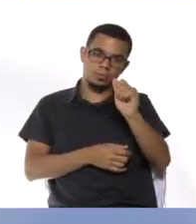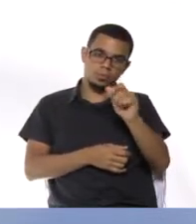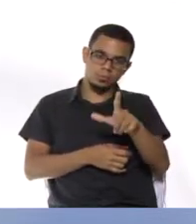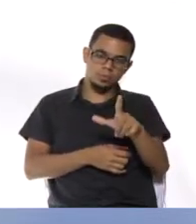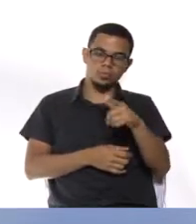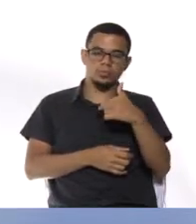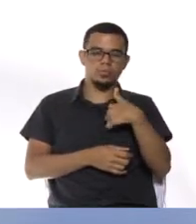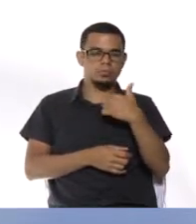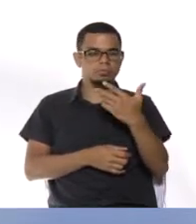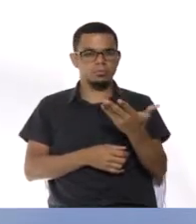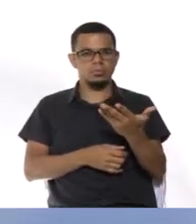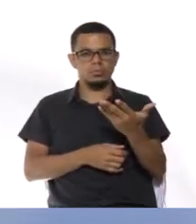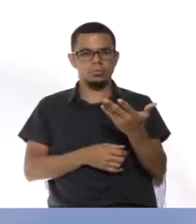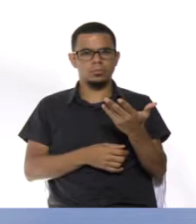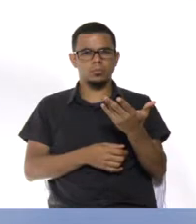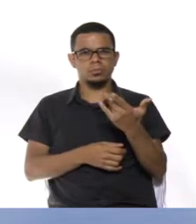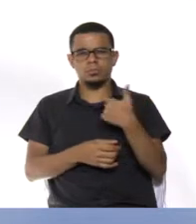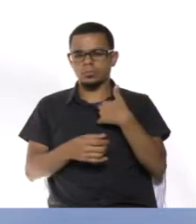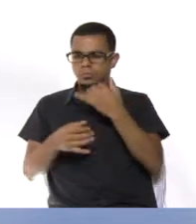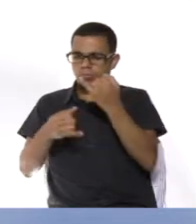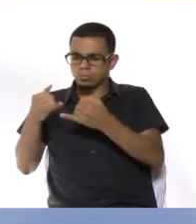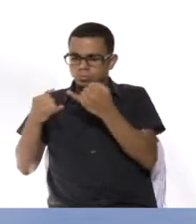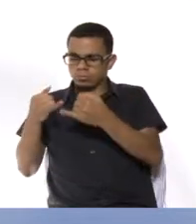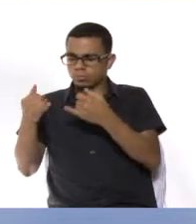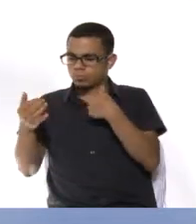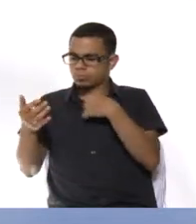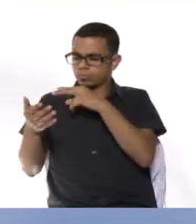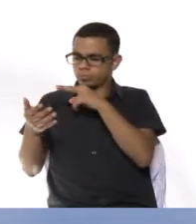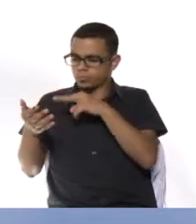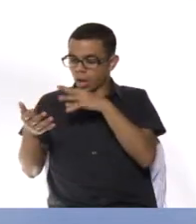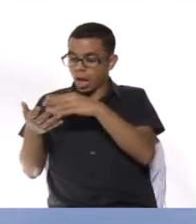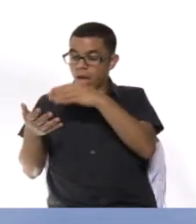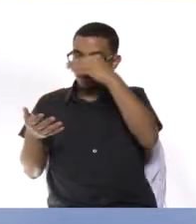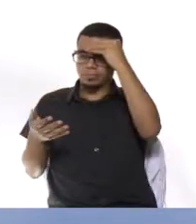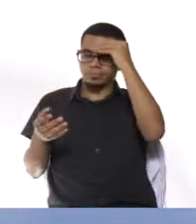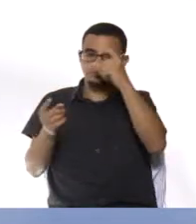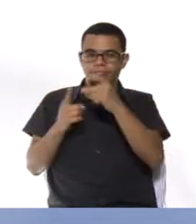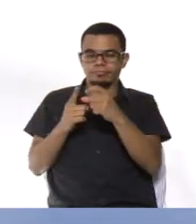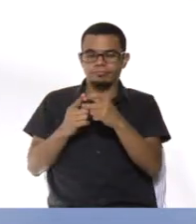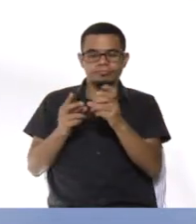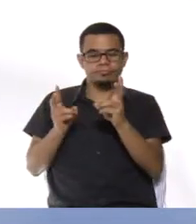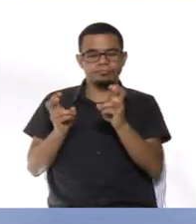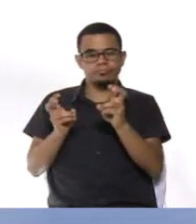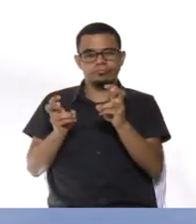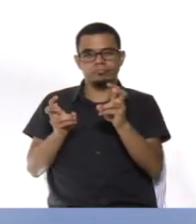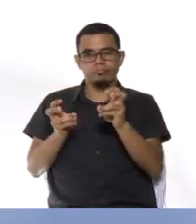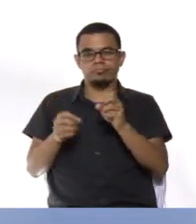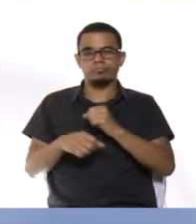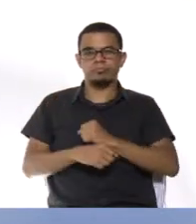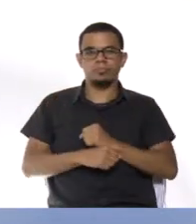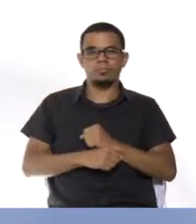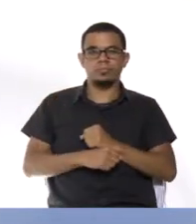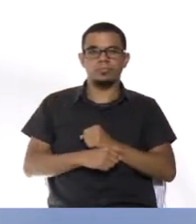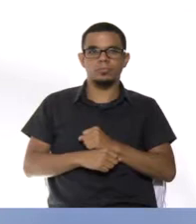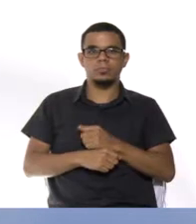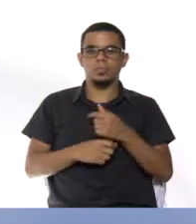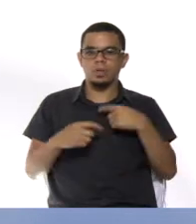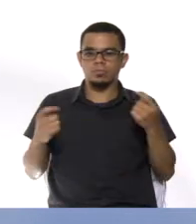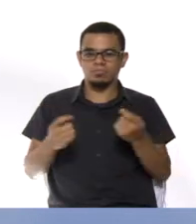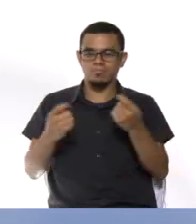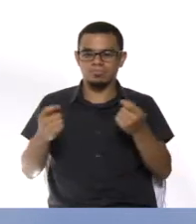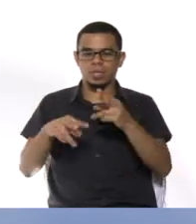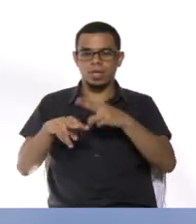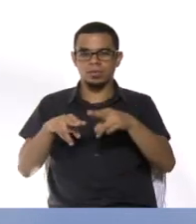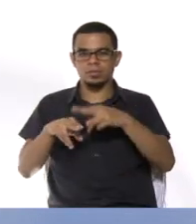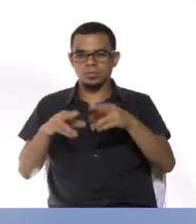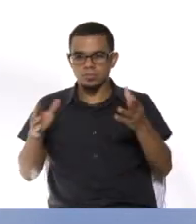Si tenemos la finalidad de los textos, al final es también enriquecer el vocabulario, ser innovadores, fomentar en los